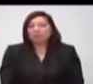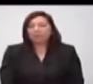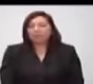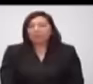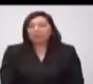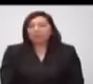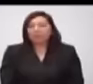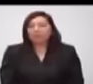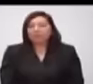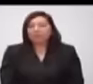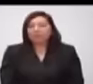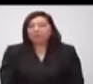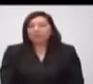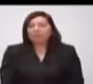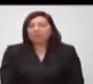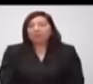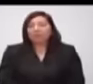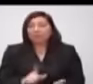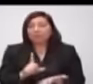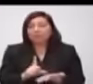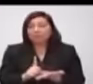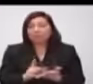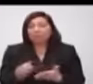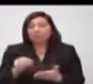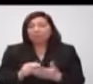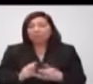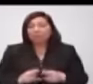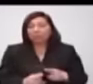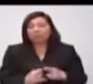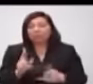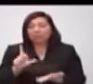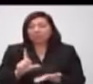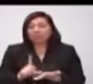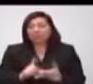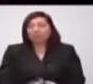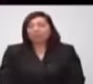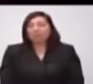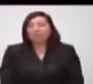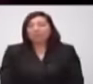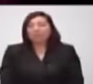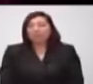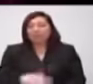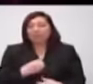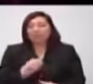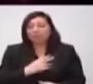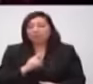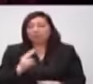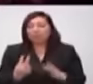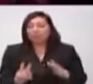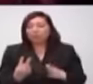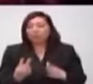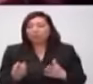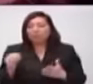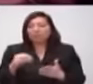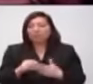Siguiente. El proyecto Vías Nuevas de Lima, o la concesionaria Rutas de Lima, es declarado de interés en mayo del 2012, se